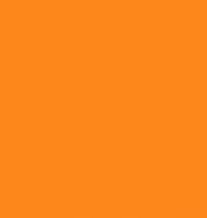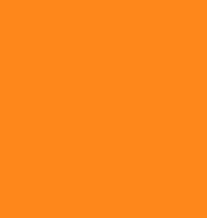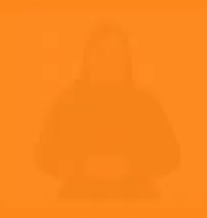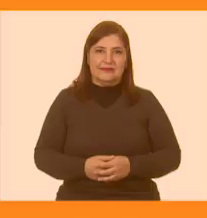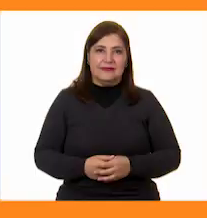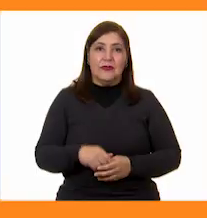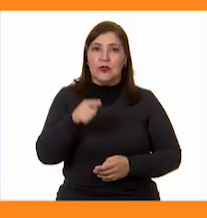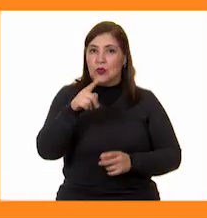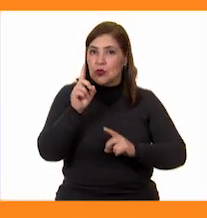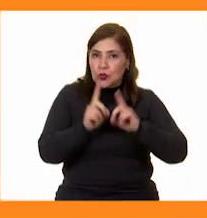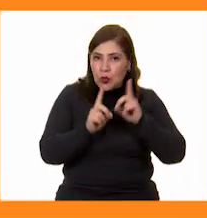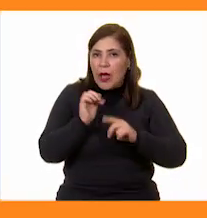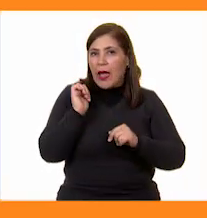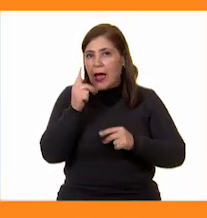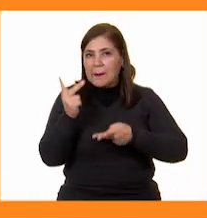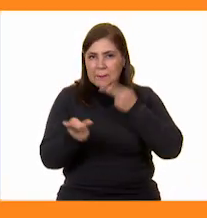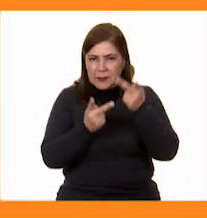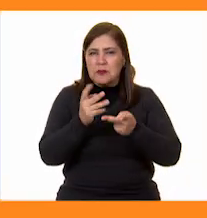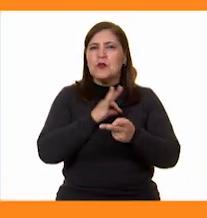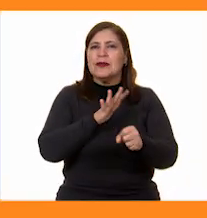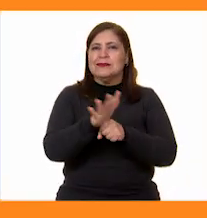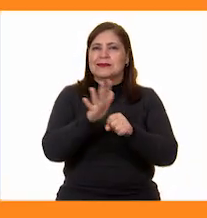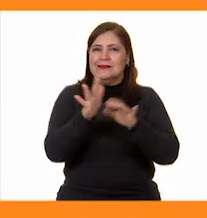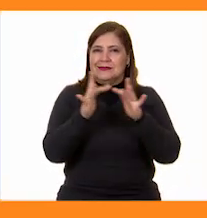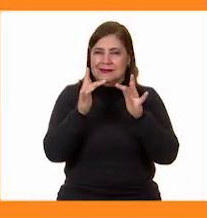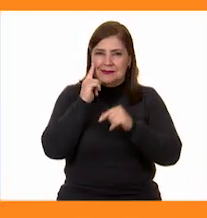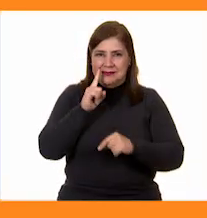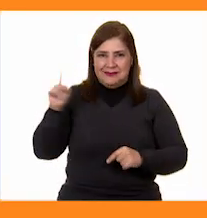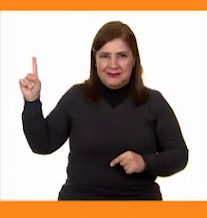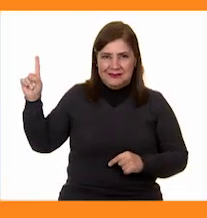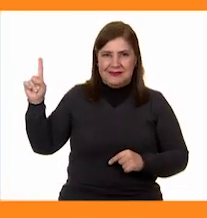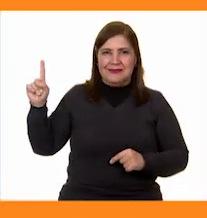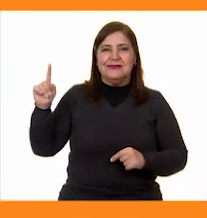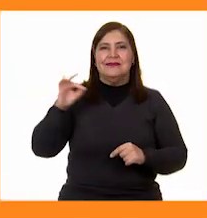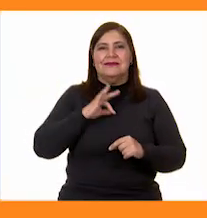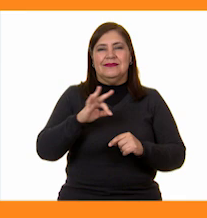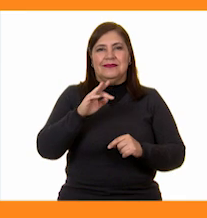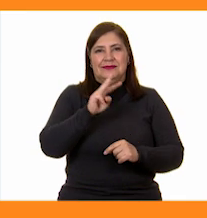Si tienes alguna duda, contáctanos. Página web